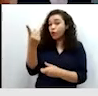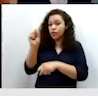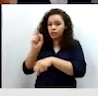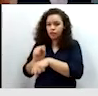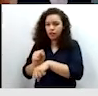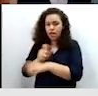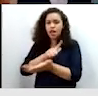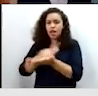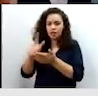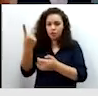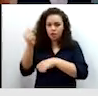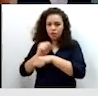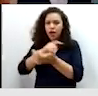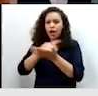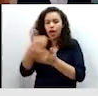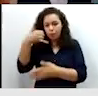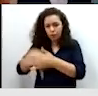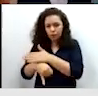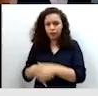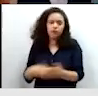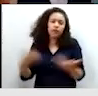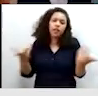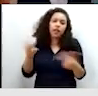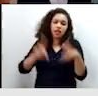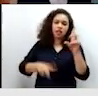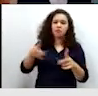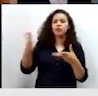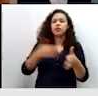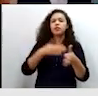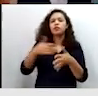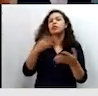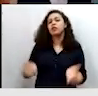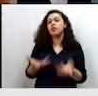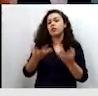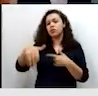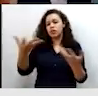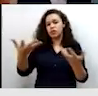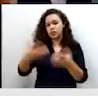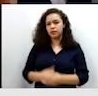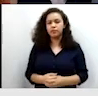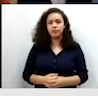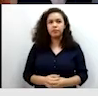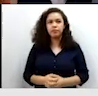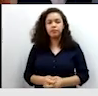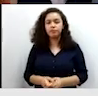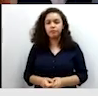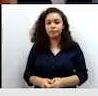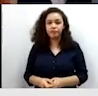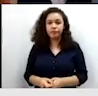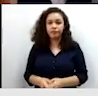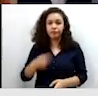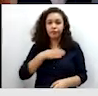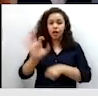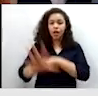semana. Aquí ya va a depender de la producción de alimentos que ustedes tengan. Pues bueno, fauna